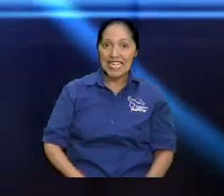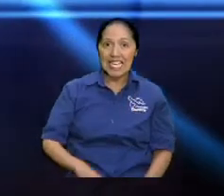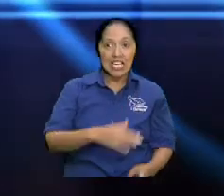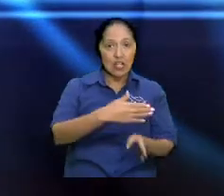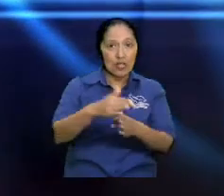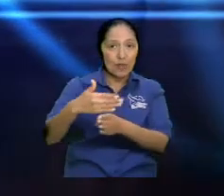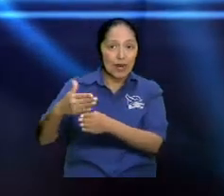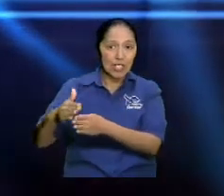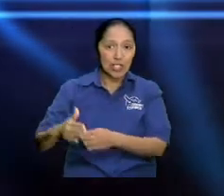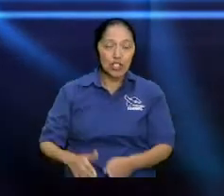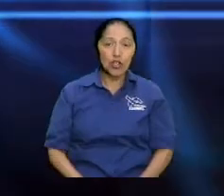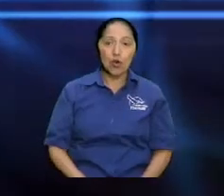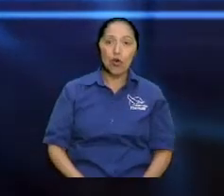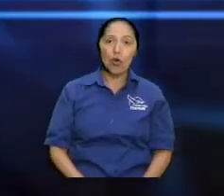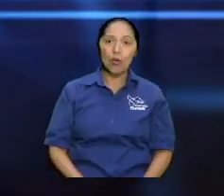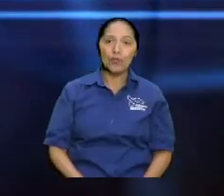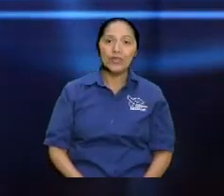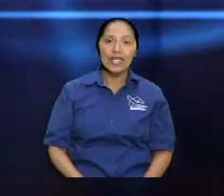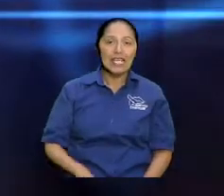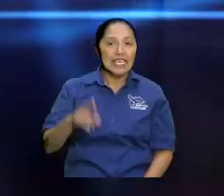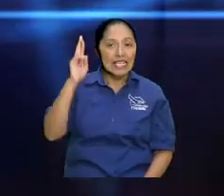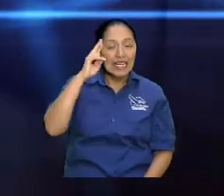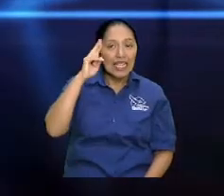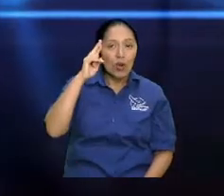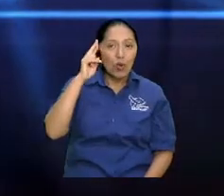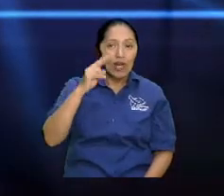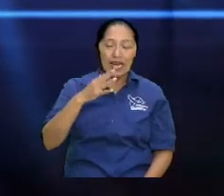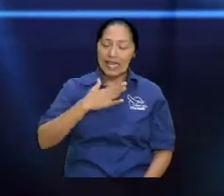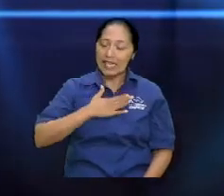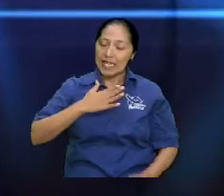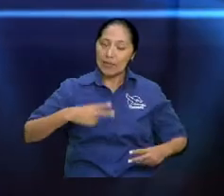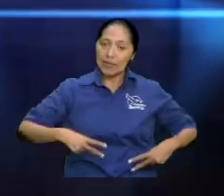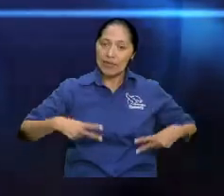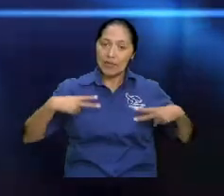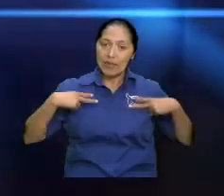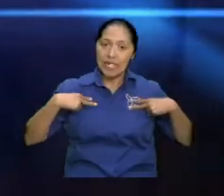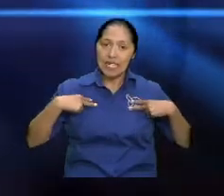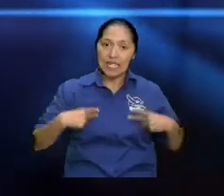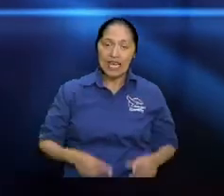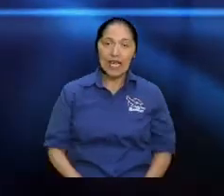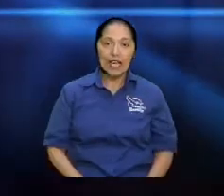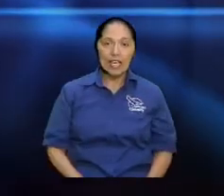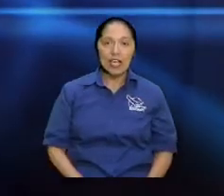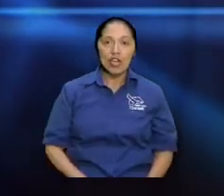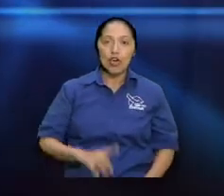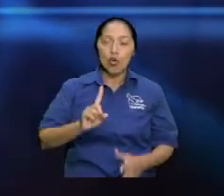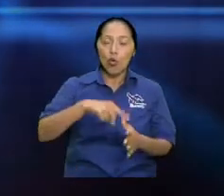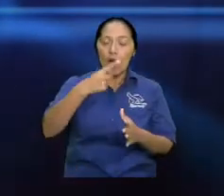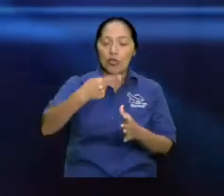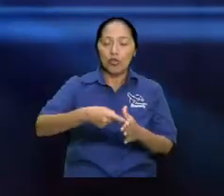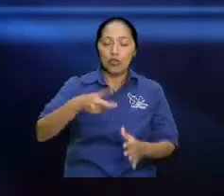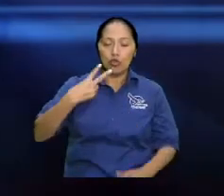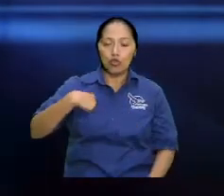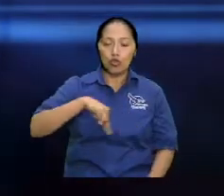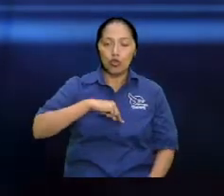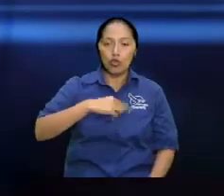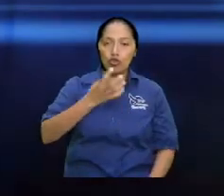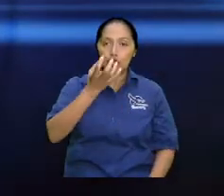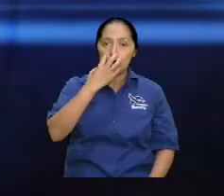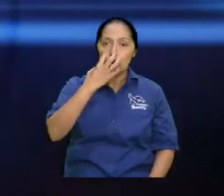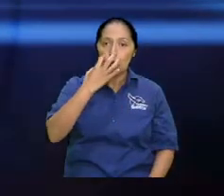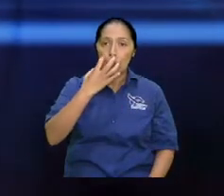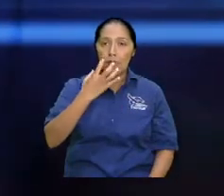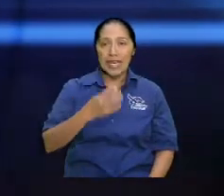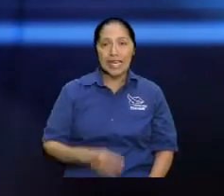Ese cuerpo, diagonal, pan, lo comemos. Al comer, nos comemos a Cristo.